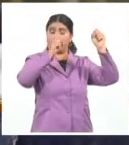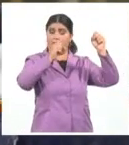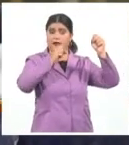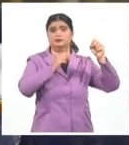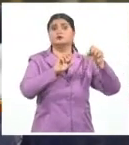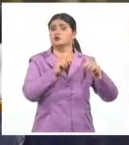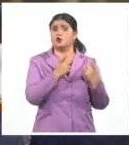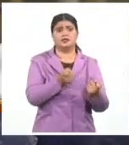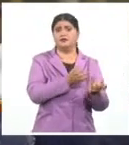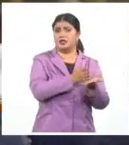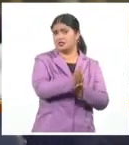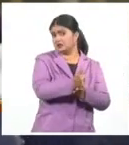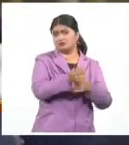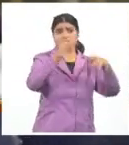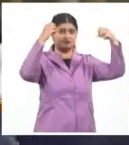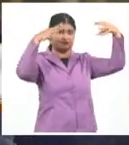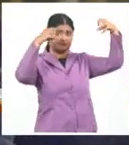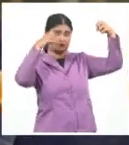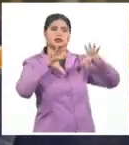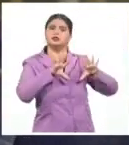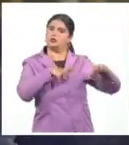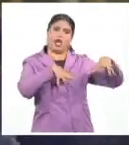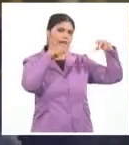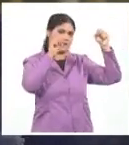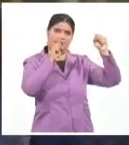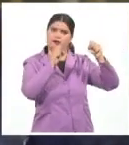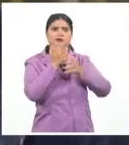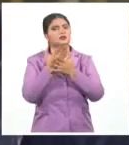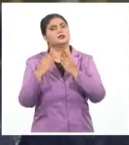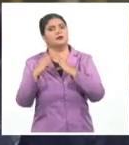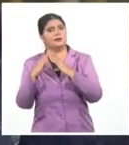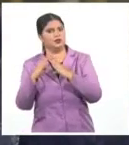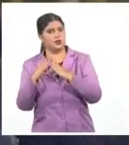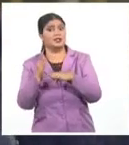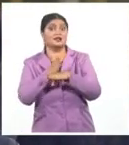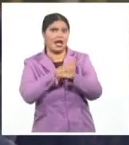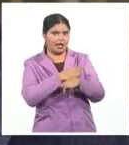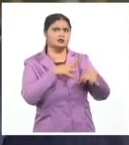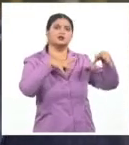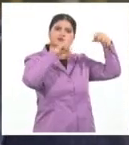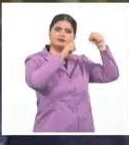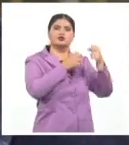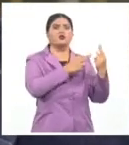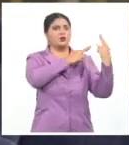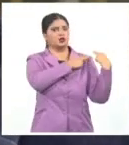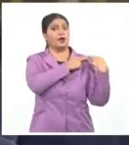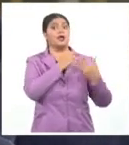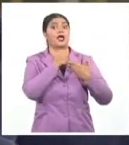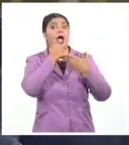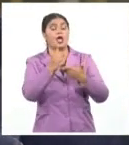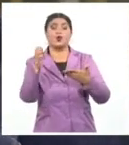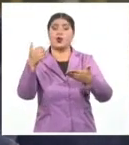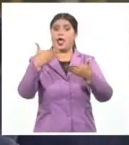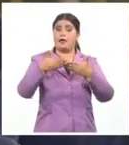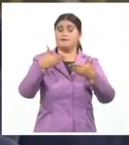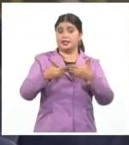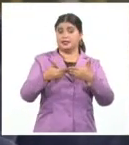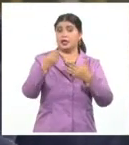necesarios para el trabajo, que ya no lo van a utilizar más. Eso ayuda a que la empresa baje los índices de consumo